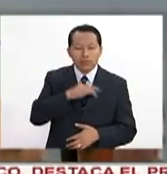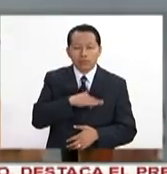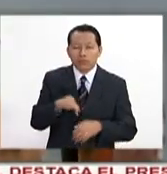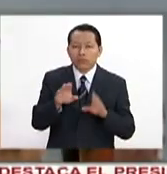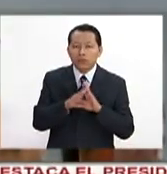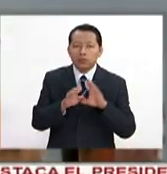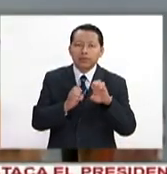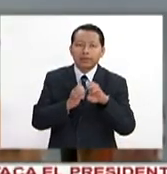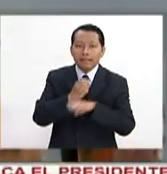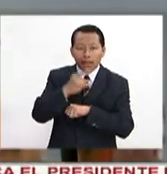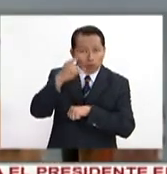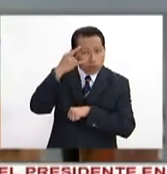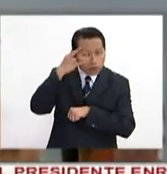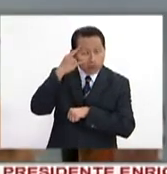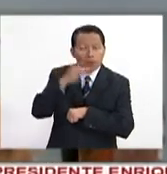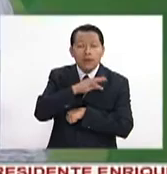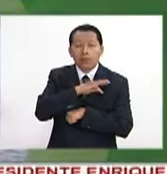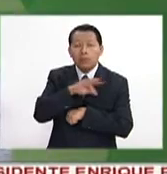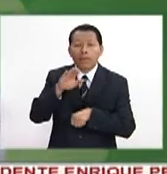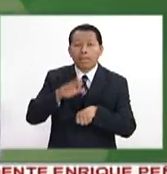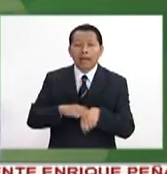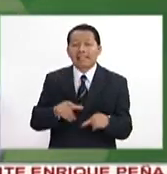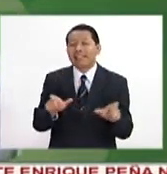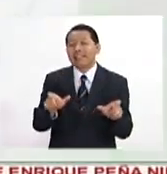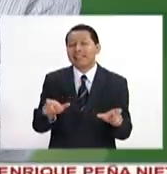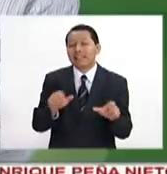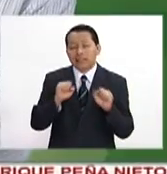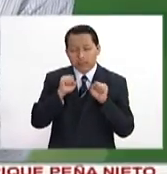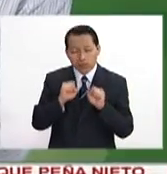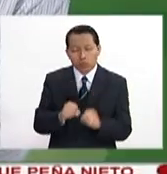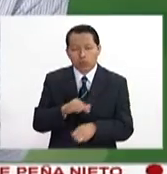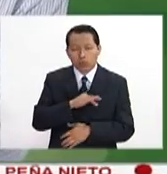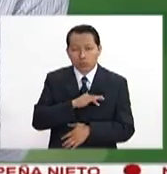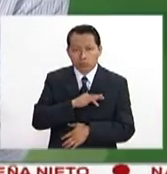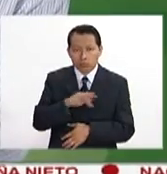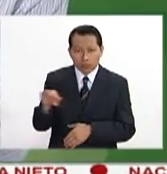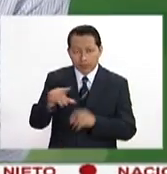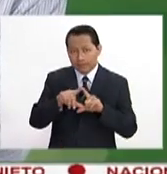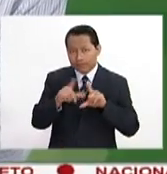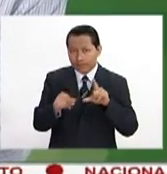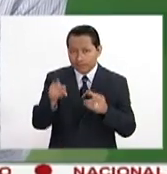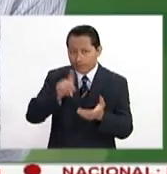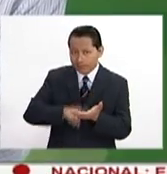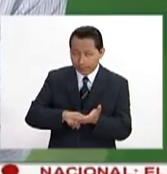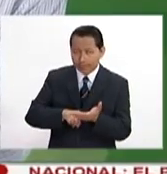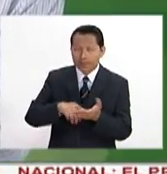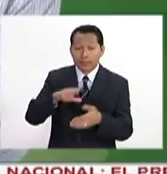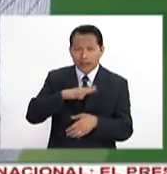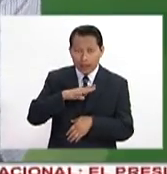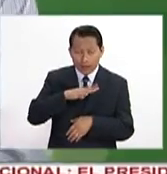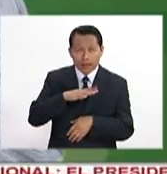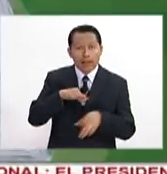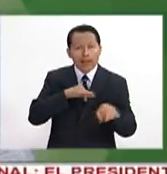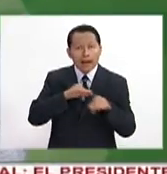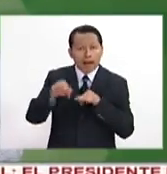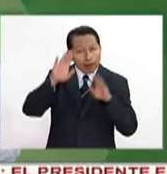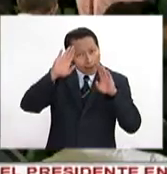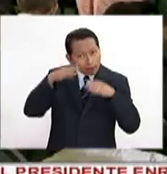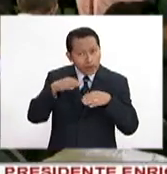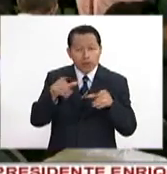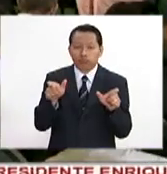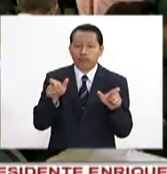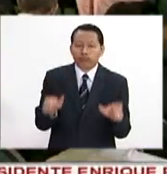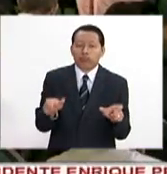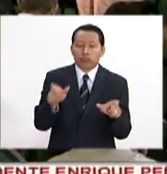el estado con mayor seguridad en el país. La tarea por la seguridad para nuestra sociedad